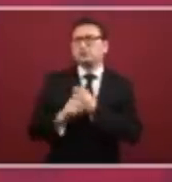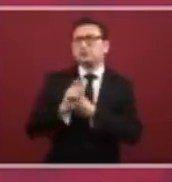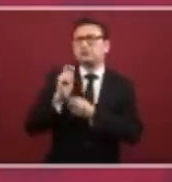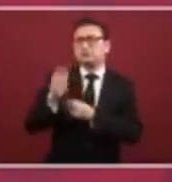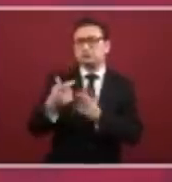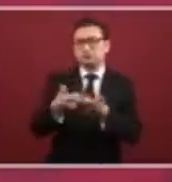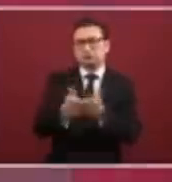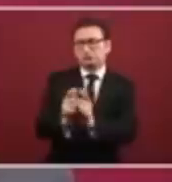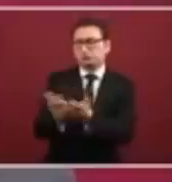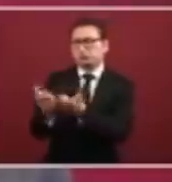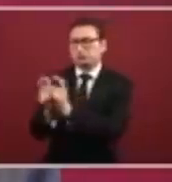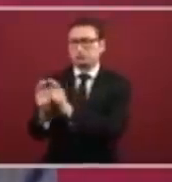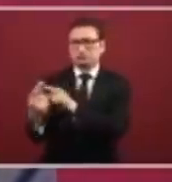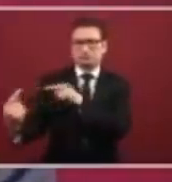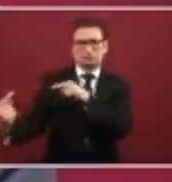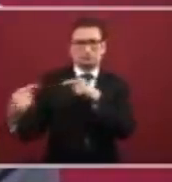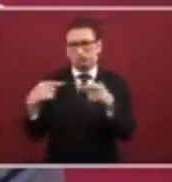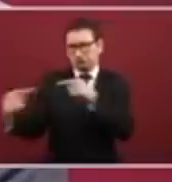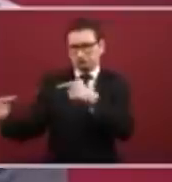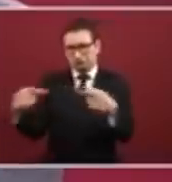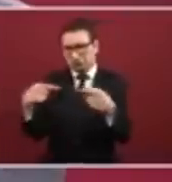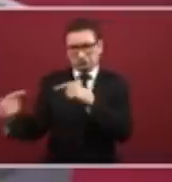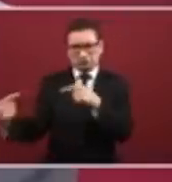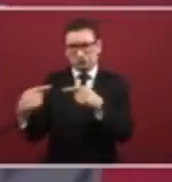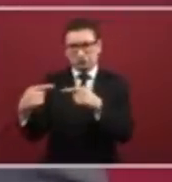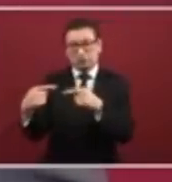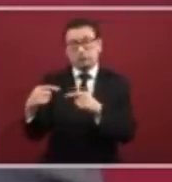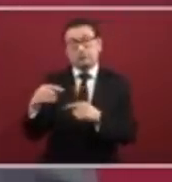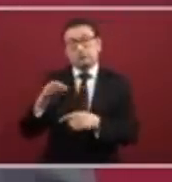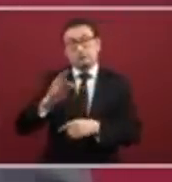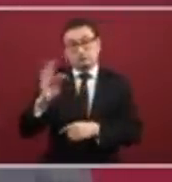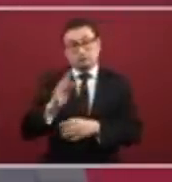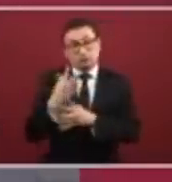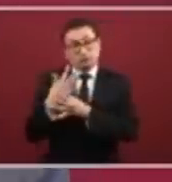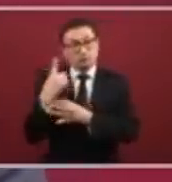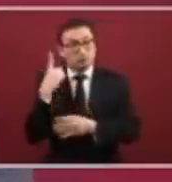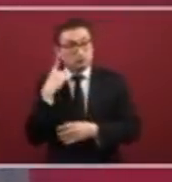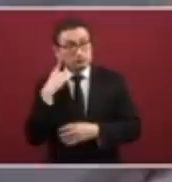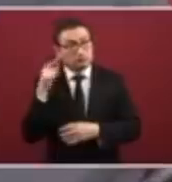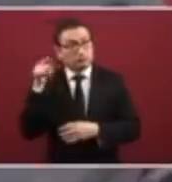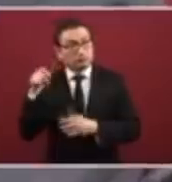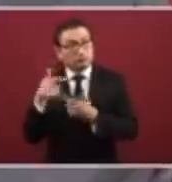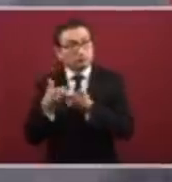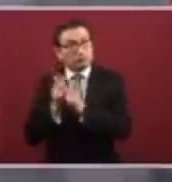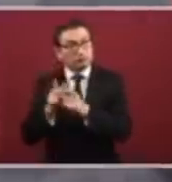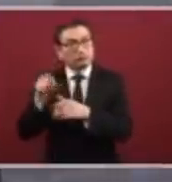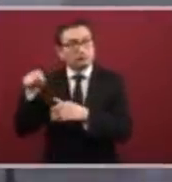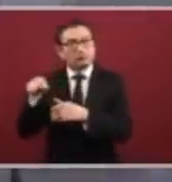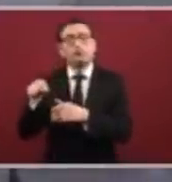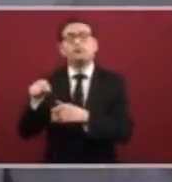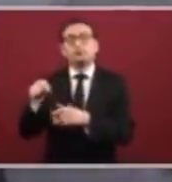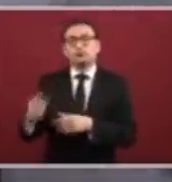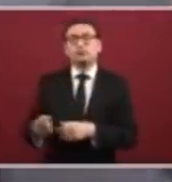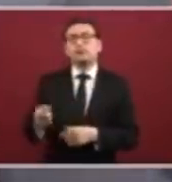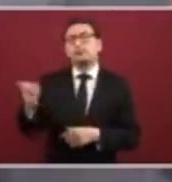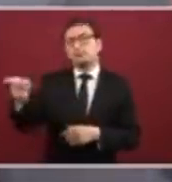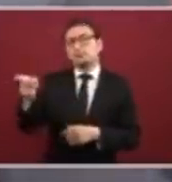grupos y que se presume que uno de los grupos contrató